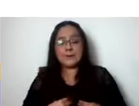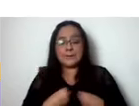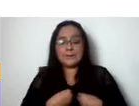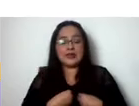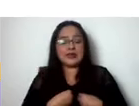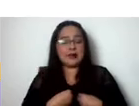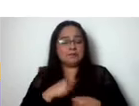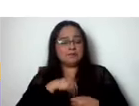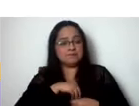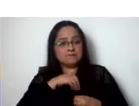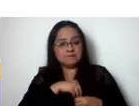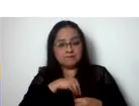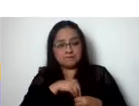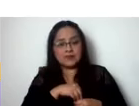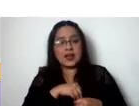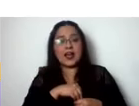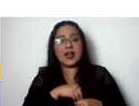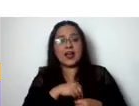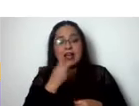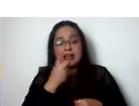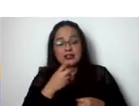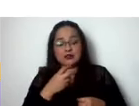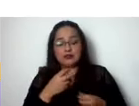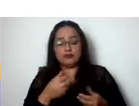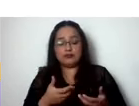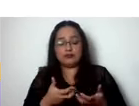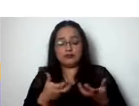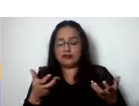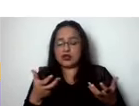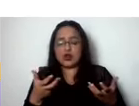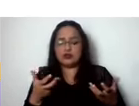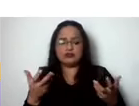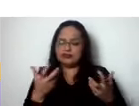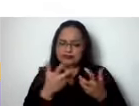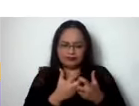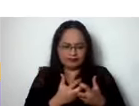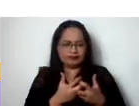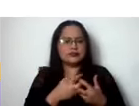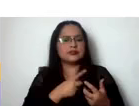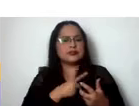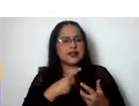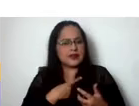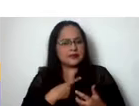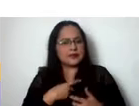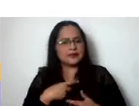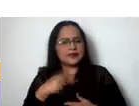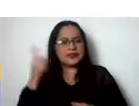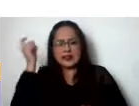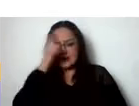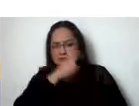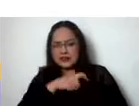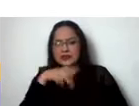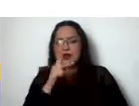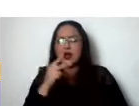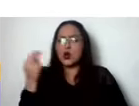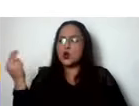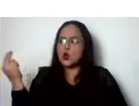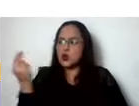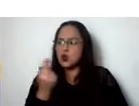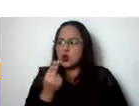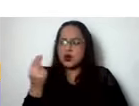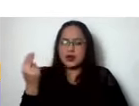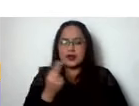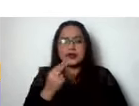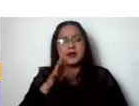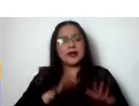decir, no, es que necesitamos romper esa barrera, es difícil, pero es urgente. Ya supongo que también sí nos da